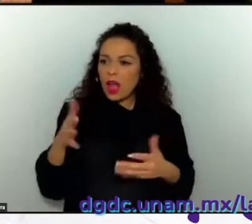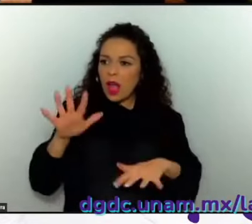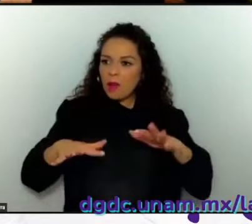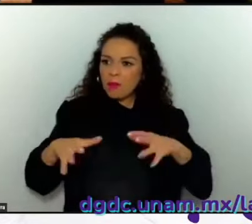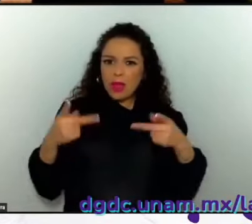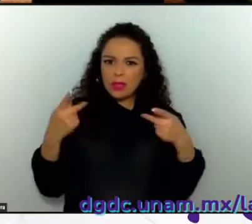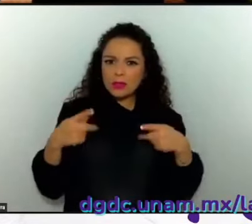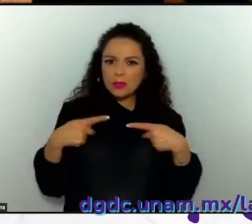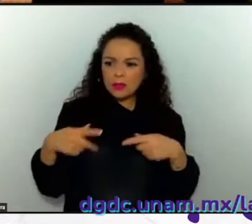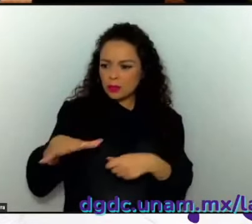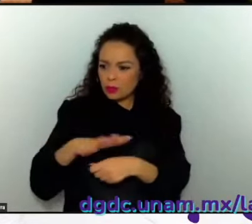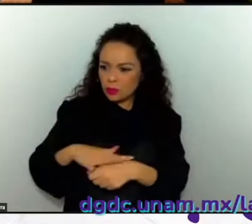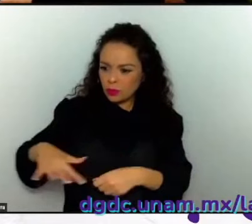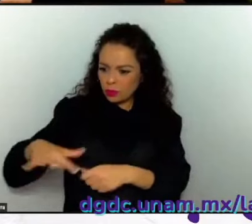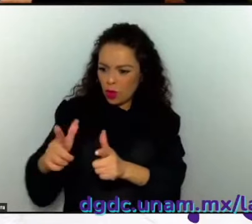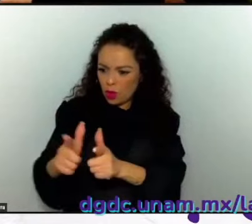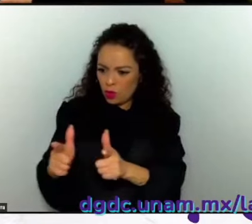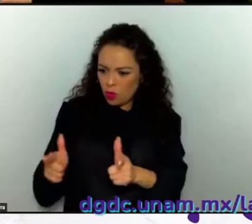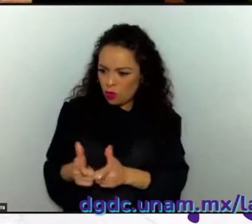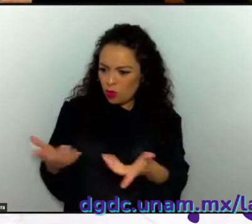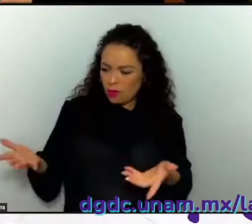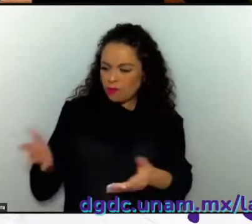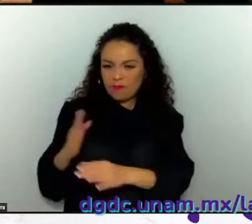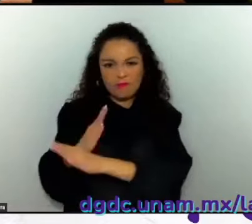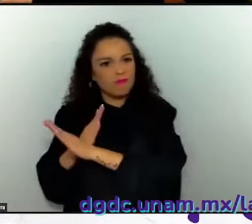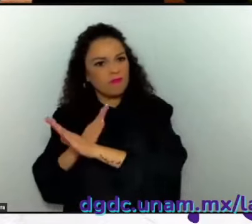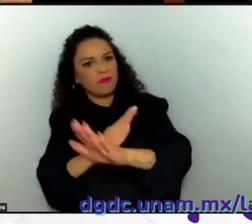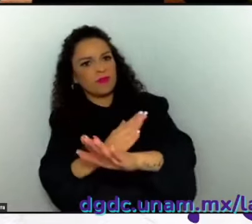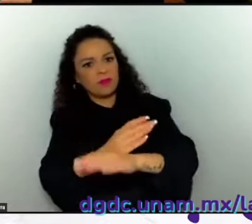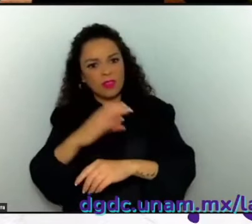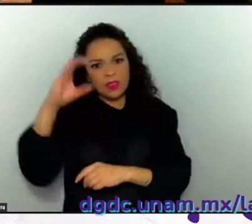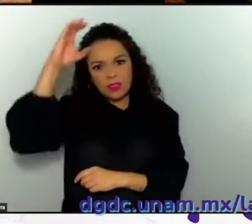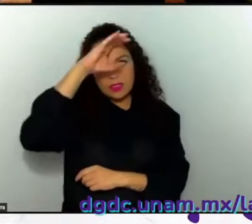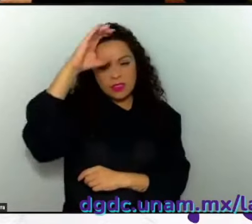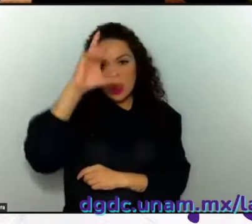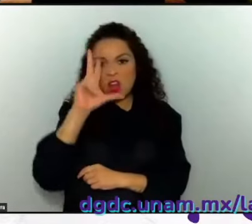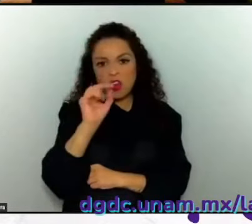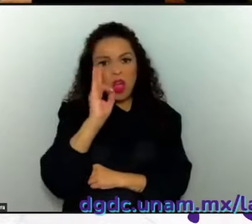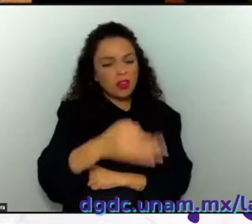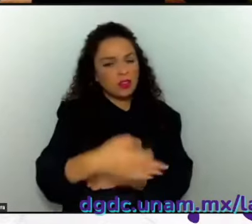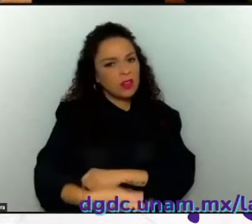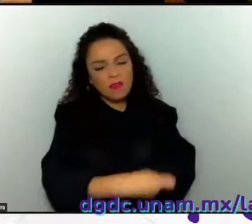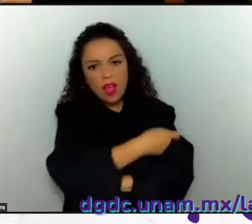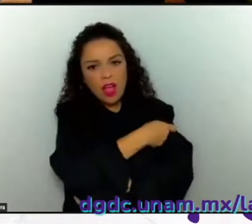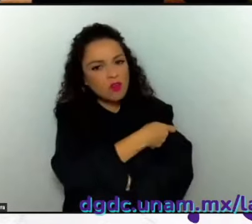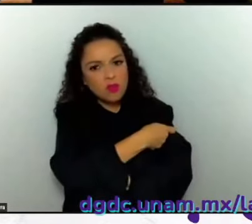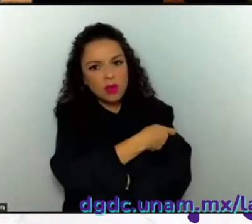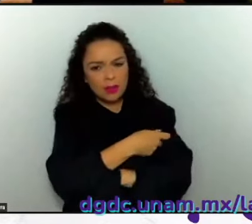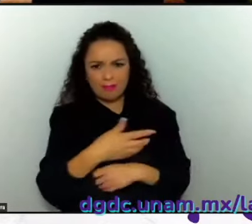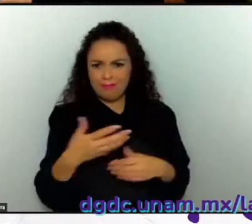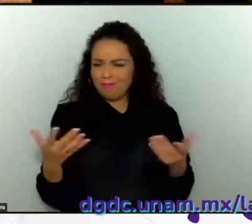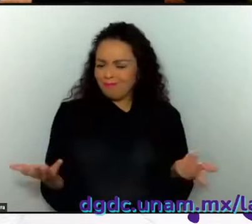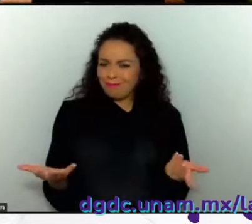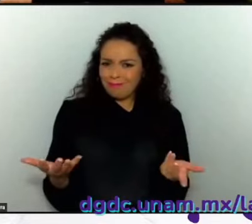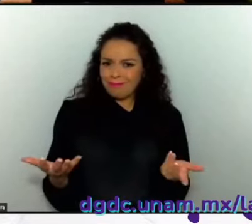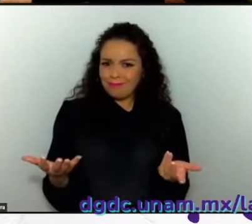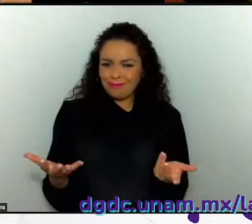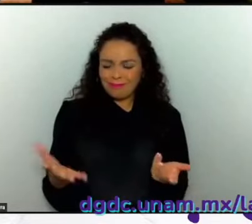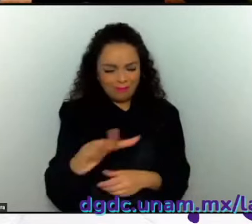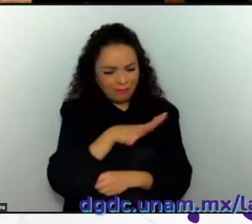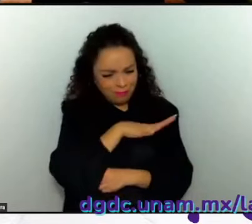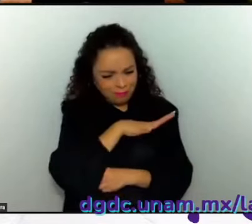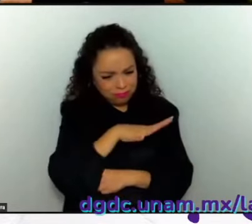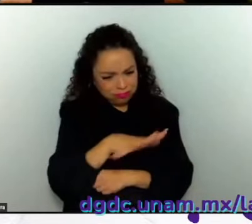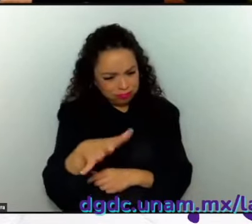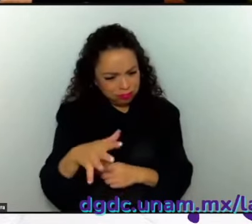grandes grupos a la ciencia, o sea, los grandes grupos antivacunas. Yo digo, bueno, ¿cómo es posible? Es gente que afortunadamente no vivieron